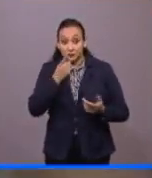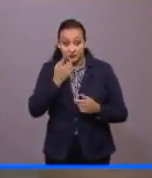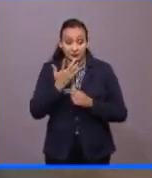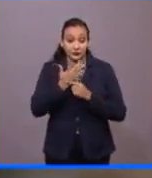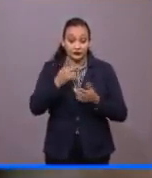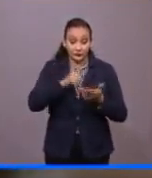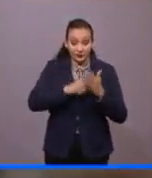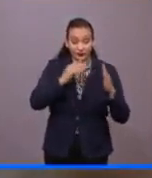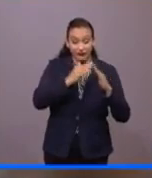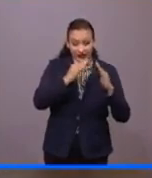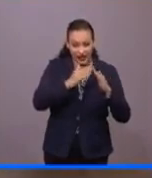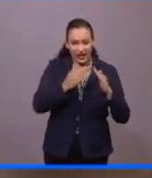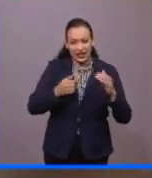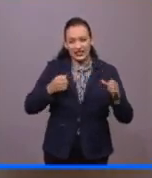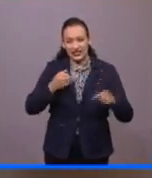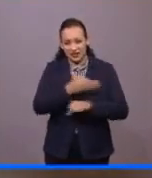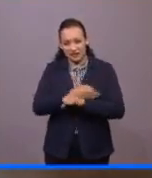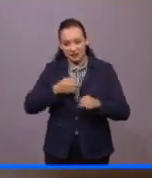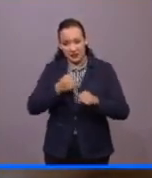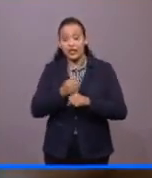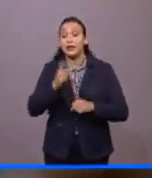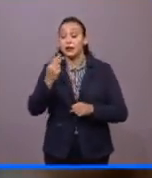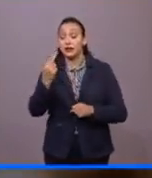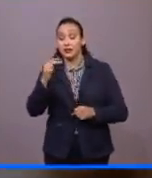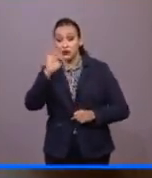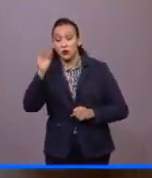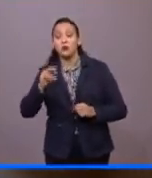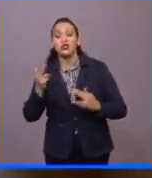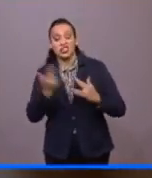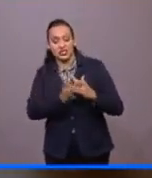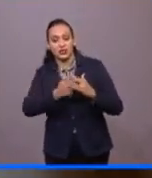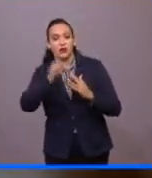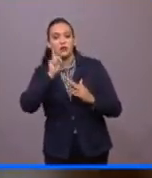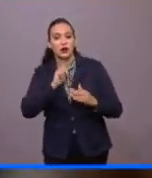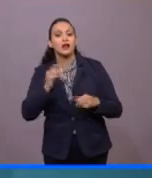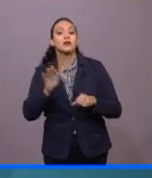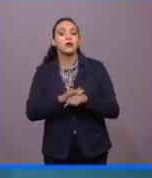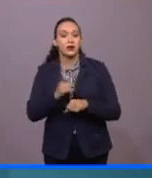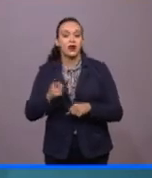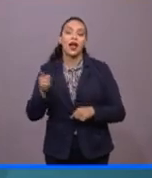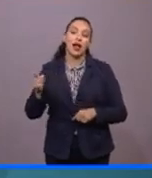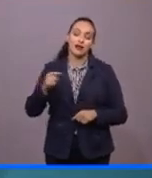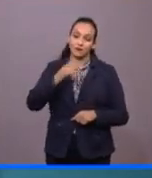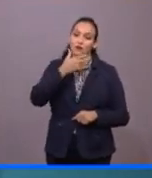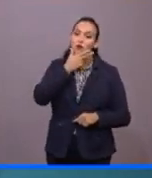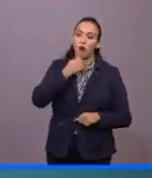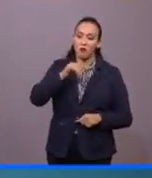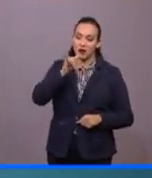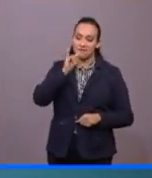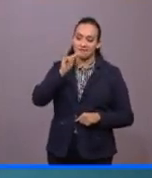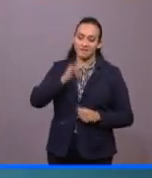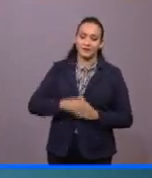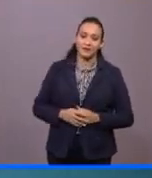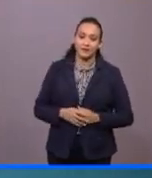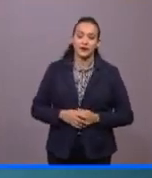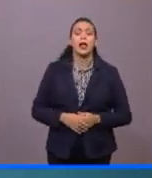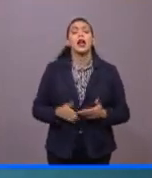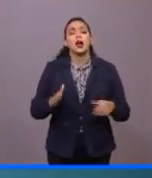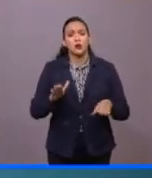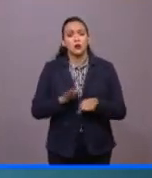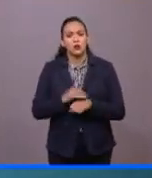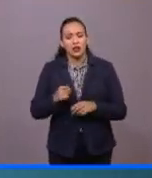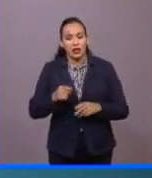hogar y 25% de feminicidios estaban vinculados con su consumo. 15% de las mujeres que fueron víctimas de